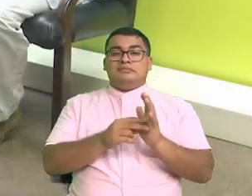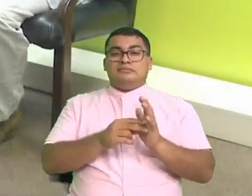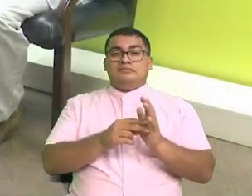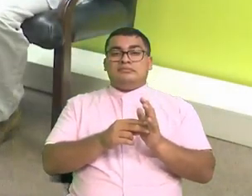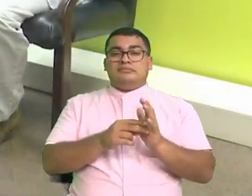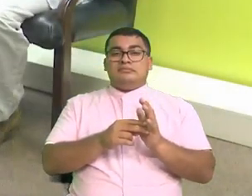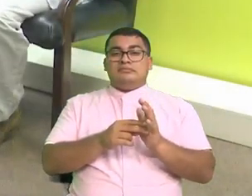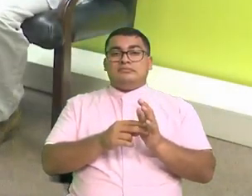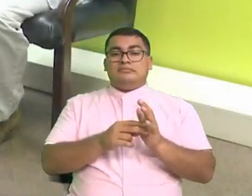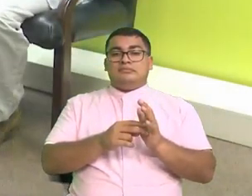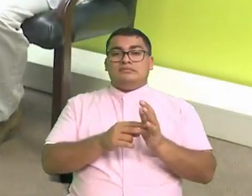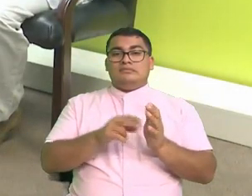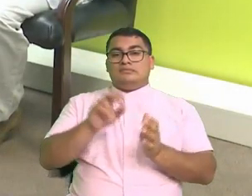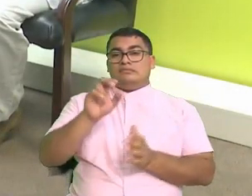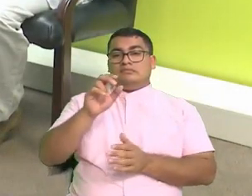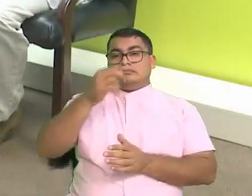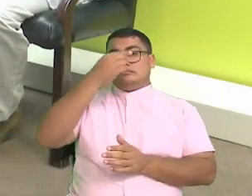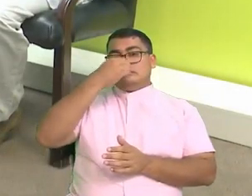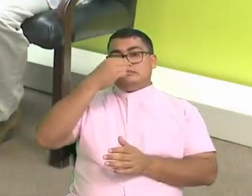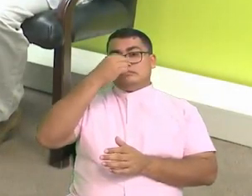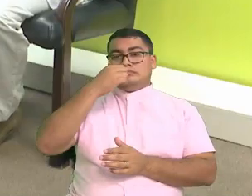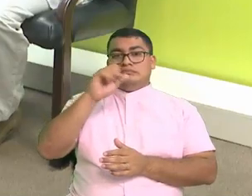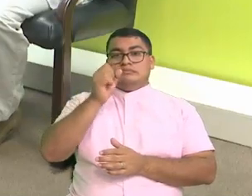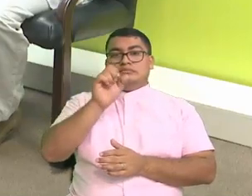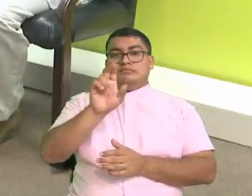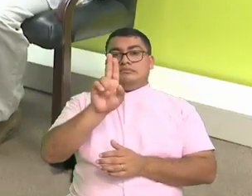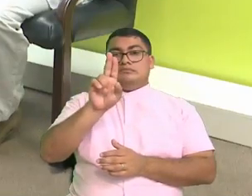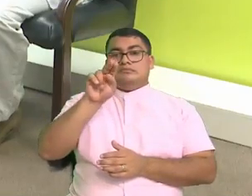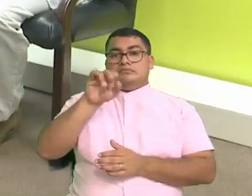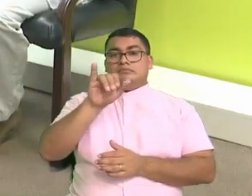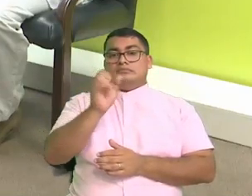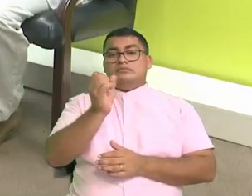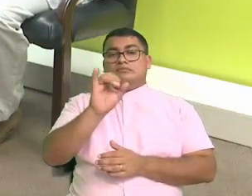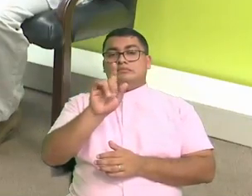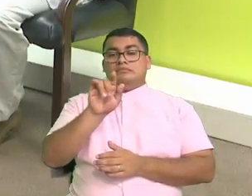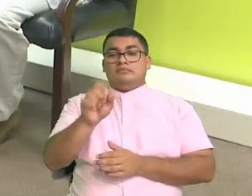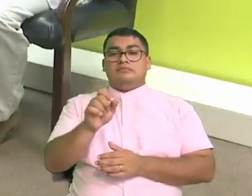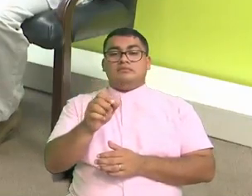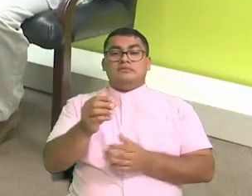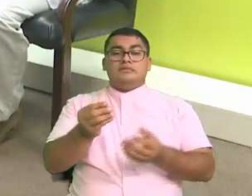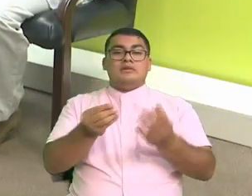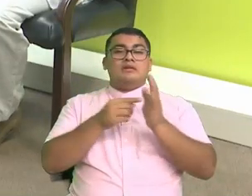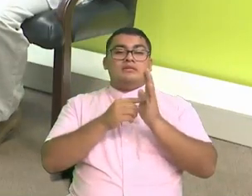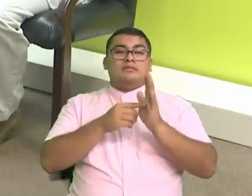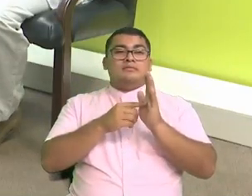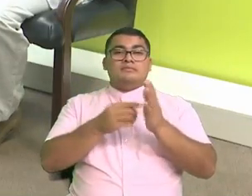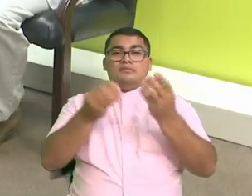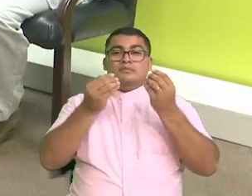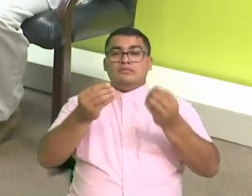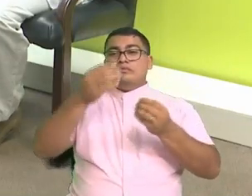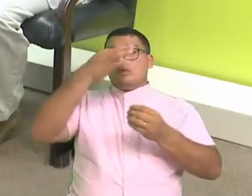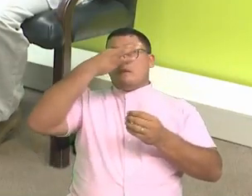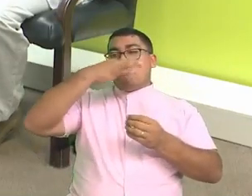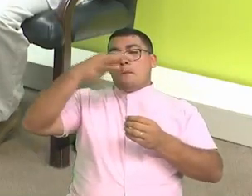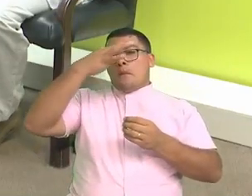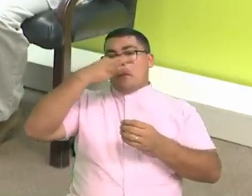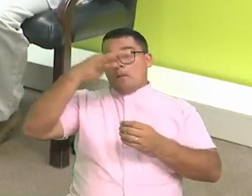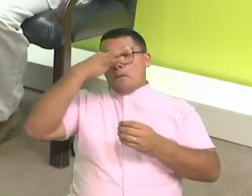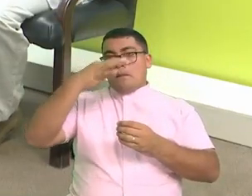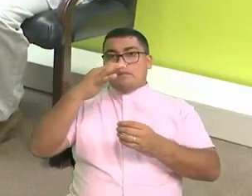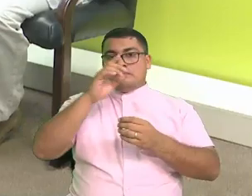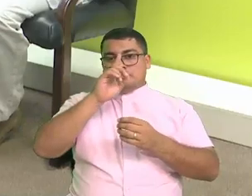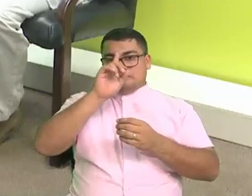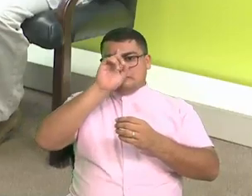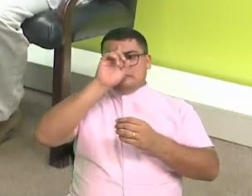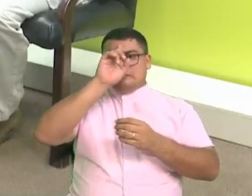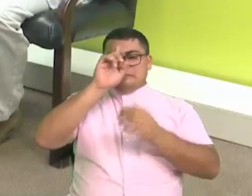sinusitis, es la inflamación de los senos nasales, ¿eh? Sí. Hay mucho, cuando hablamos de que hay mucha mucosidad.